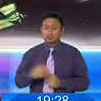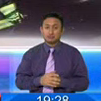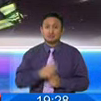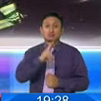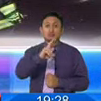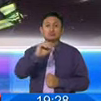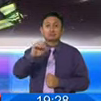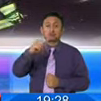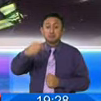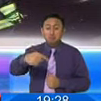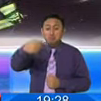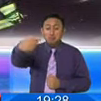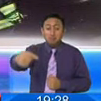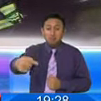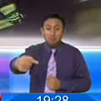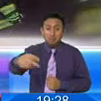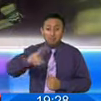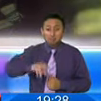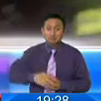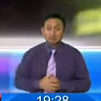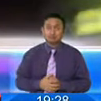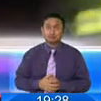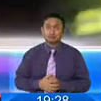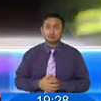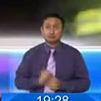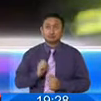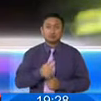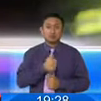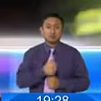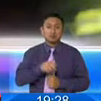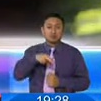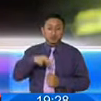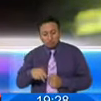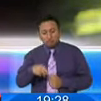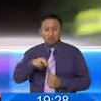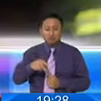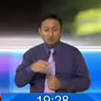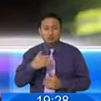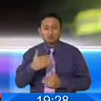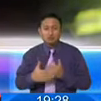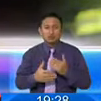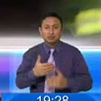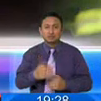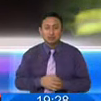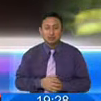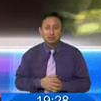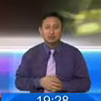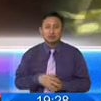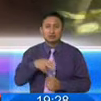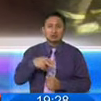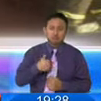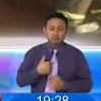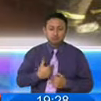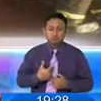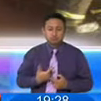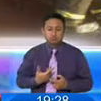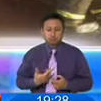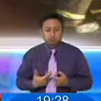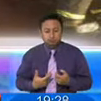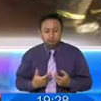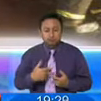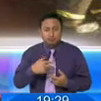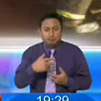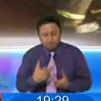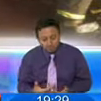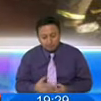200 metros más allá de donde quedaron los vehículos. Salió por cuenta propia, pero conforme pasaban los minutos, su cuadro de salud iba